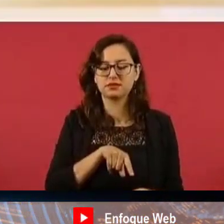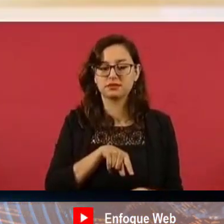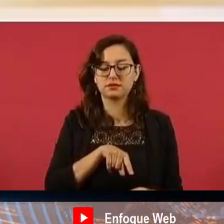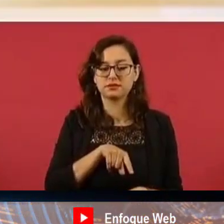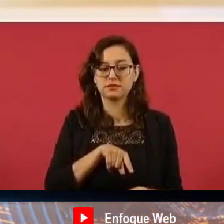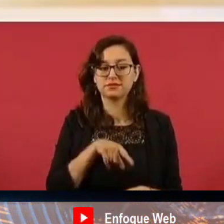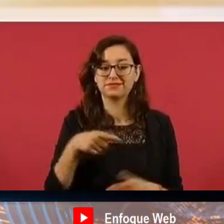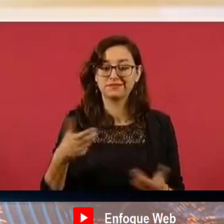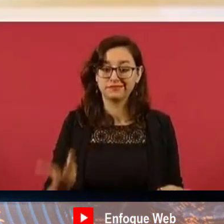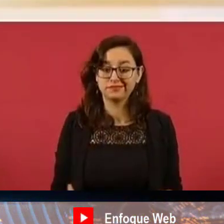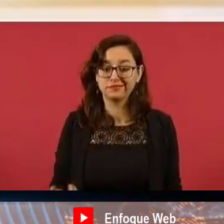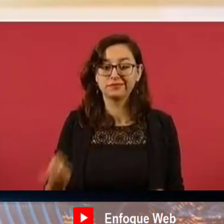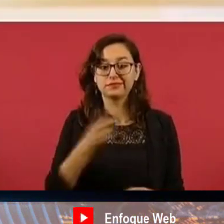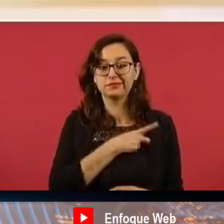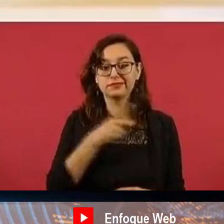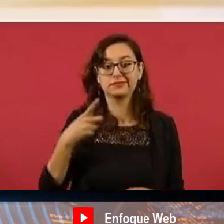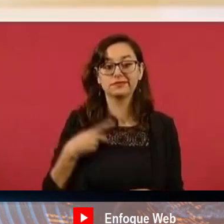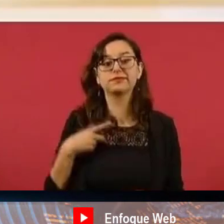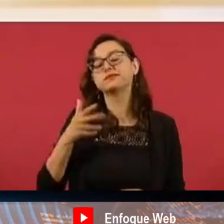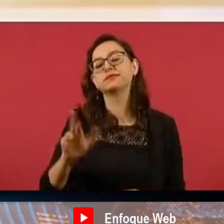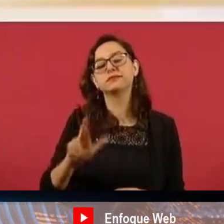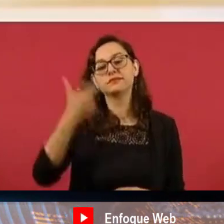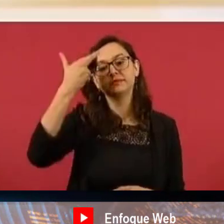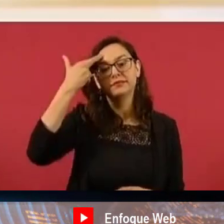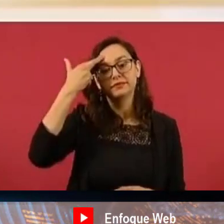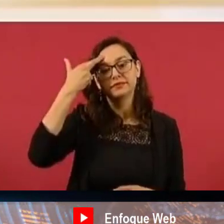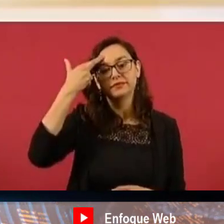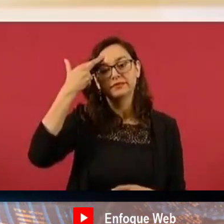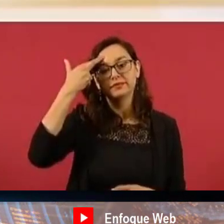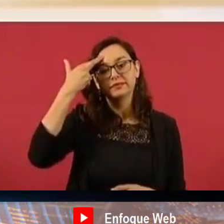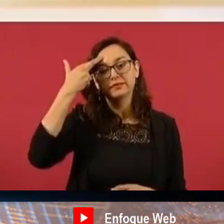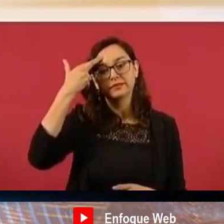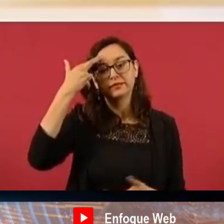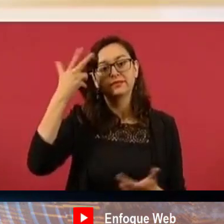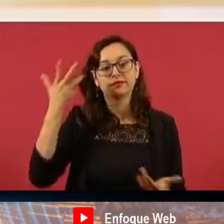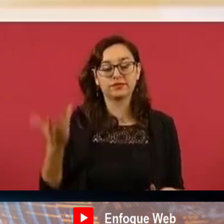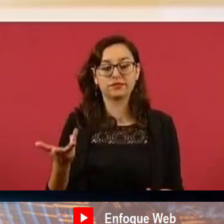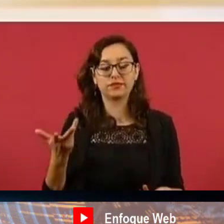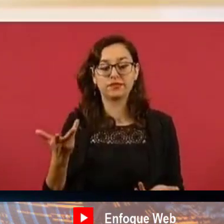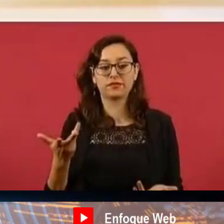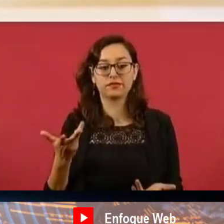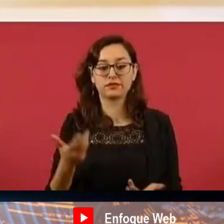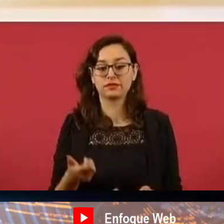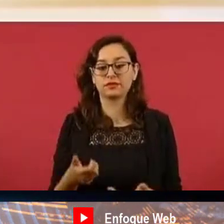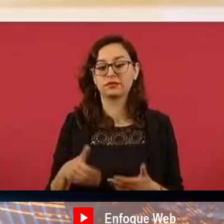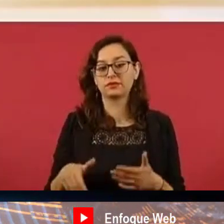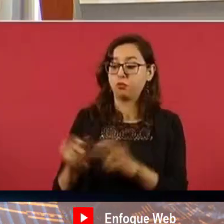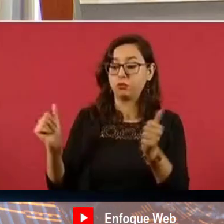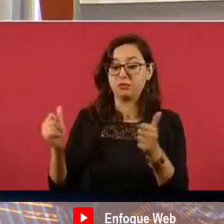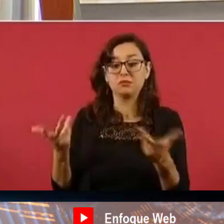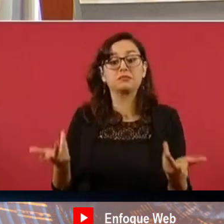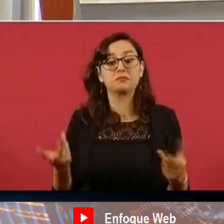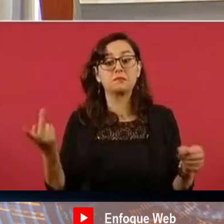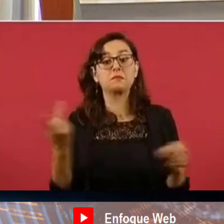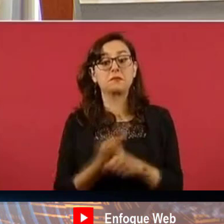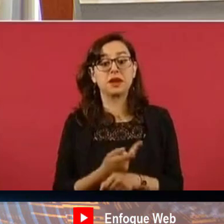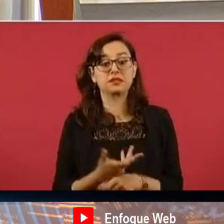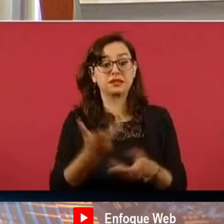personas desaparecidas, el presidente López Obrador afirmó que se está haciendo un trabajo como nunca de búsqueda. Está